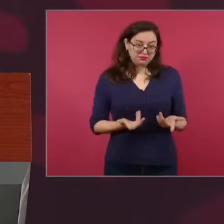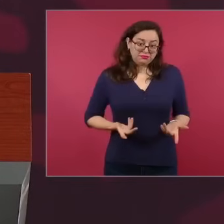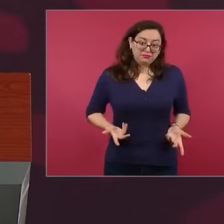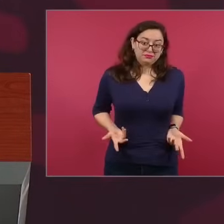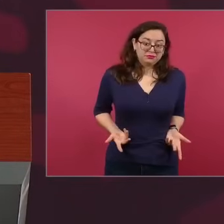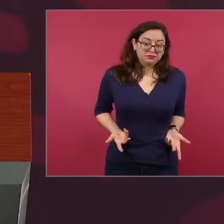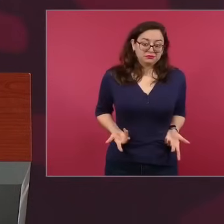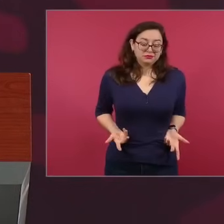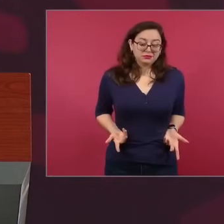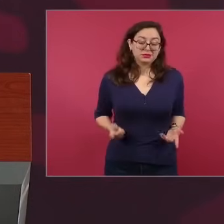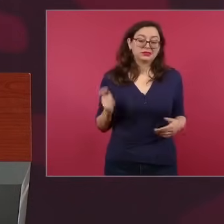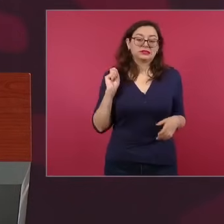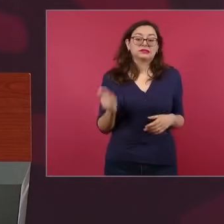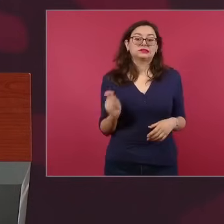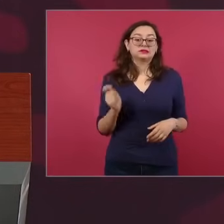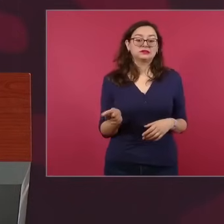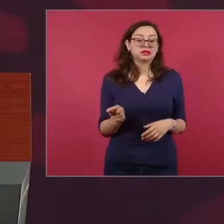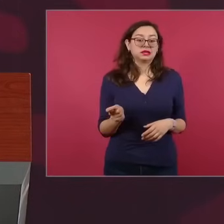Son unos viles